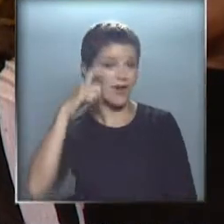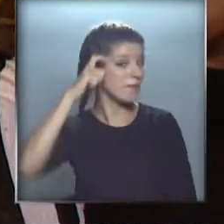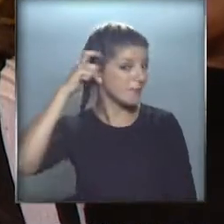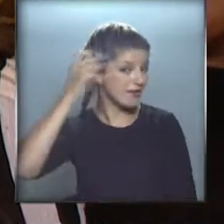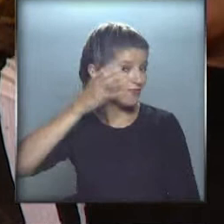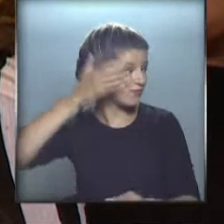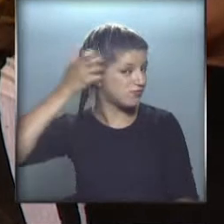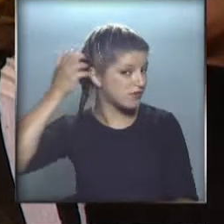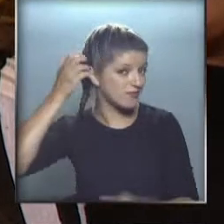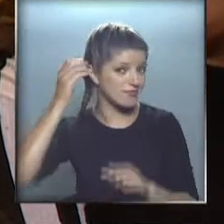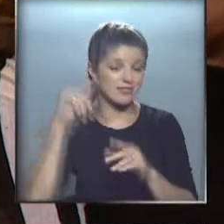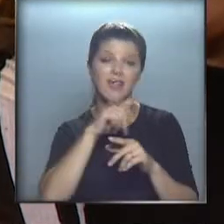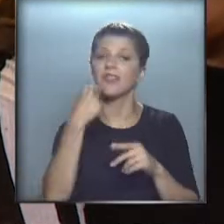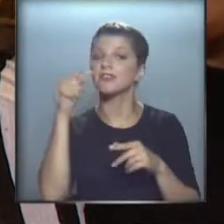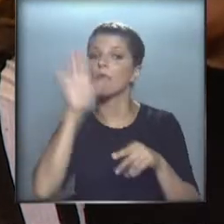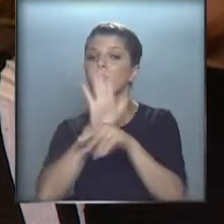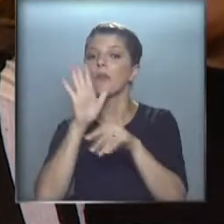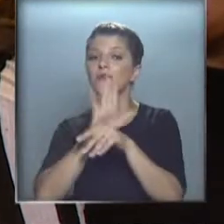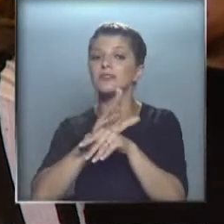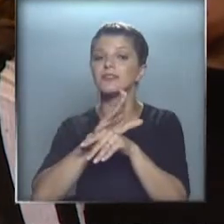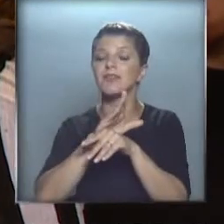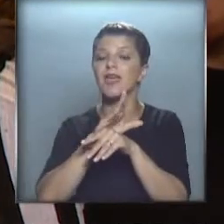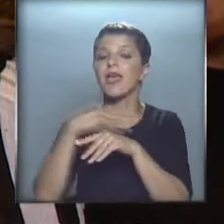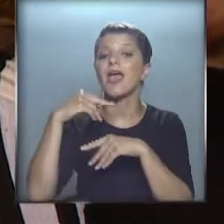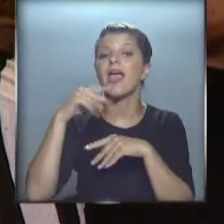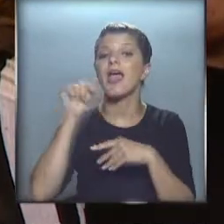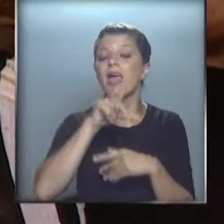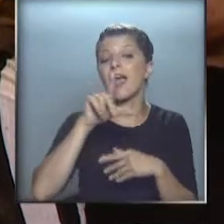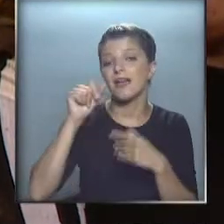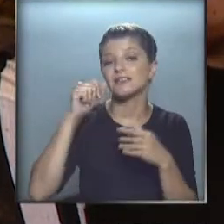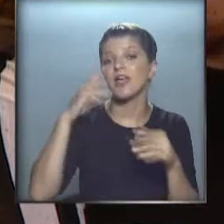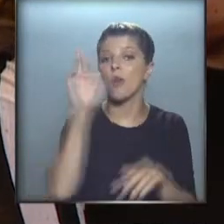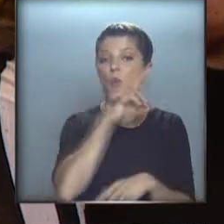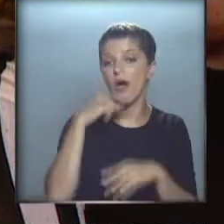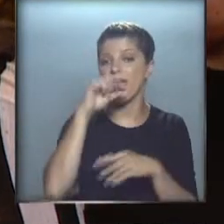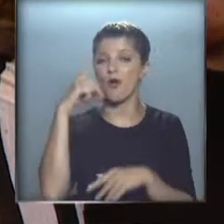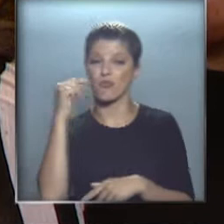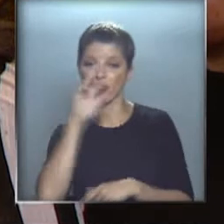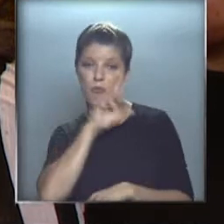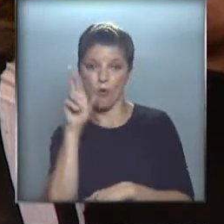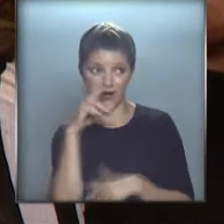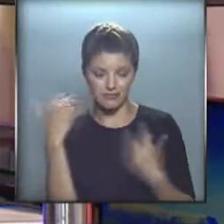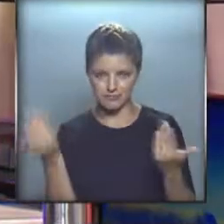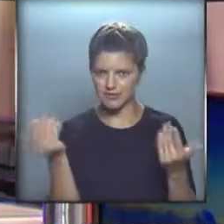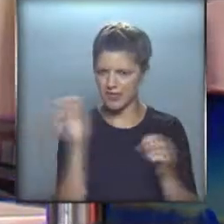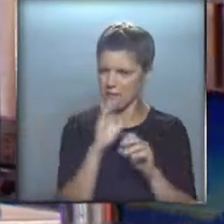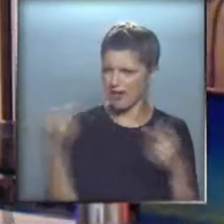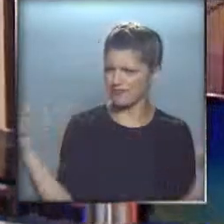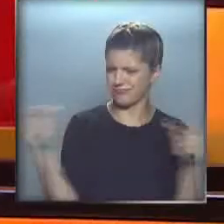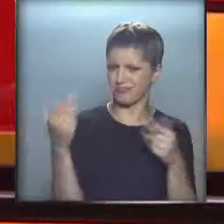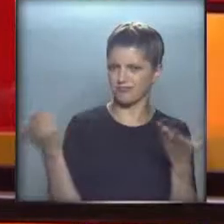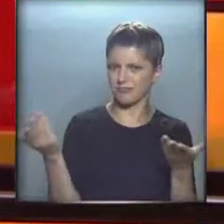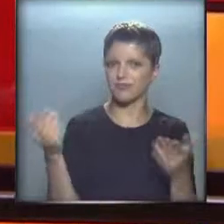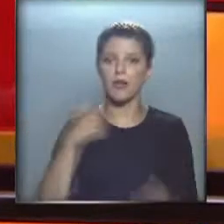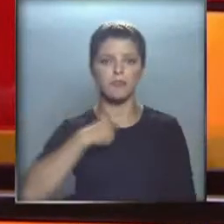dicen que es corte de lesbianas y nada que ver. Porque unas chicas que se rapan porque les gusta. O sea, y una re bronca. ¿A vos te apuntaron por sí, ese lado? Sí, yo no